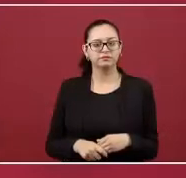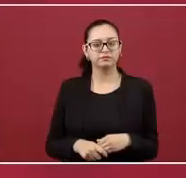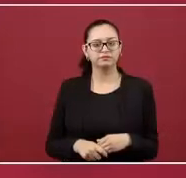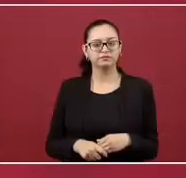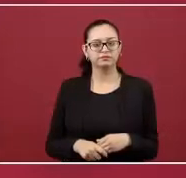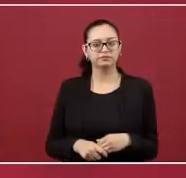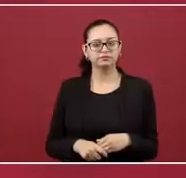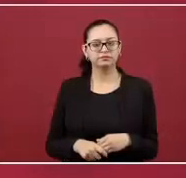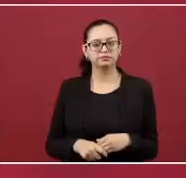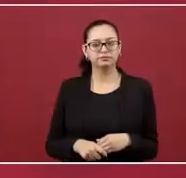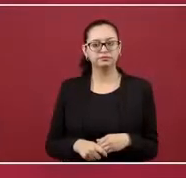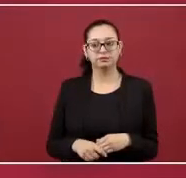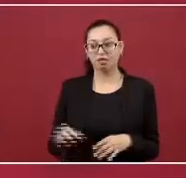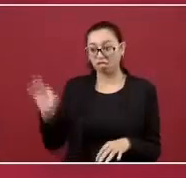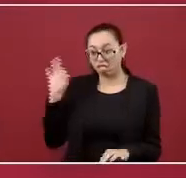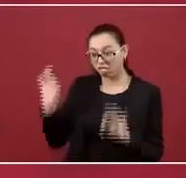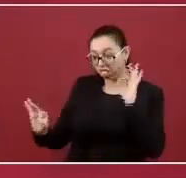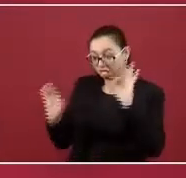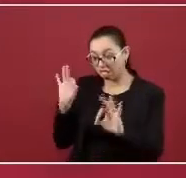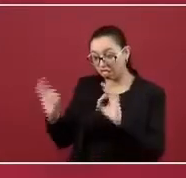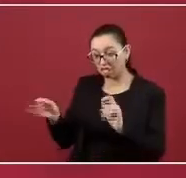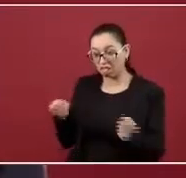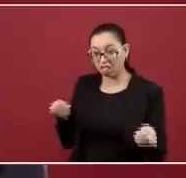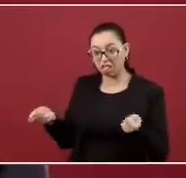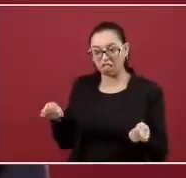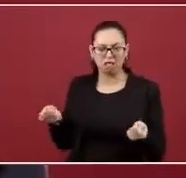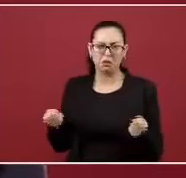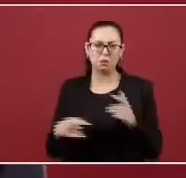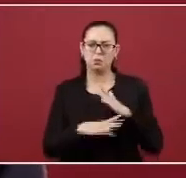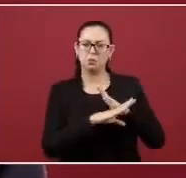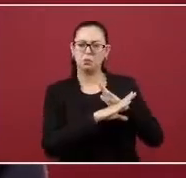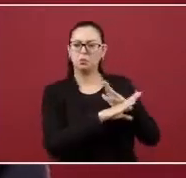no se deja manipular, que tiene